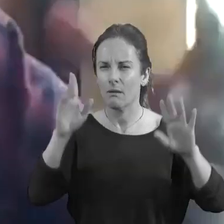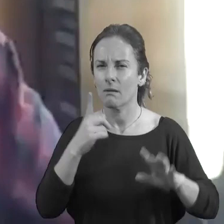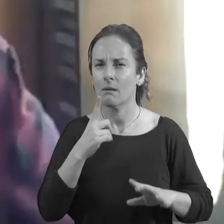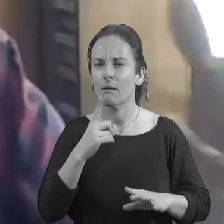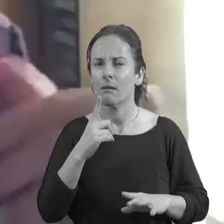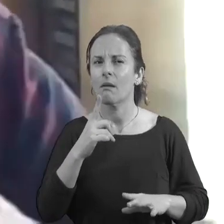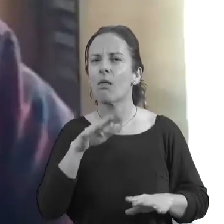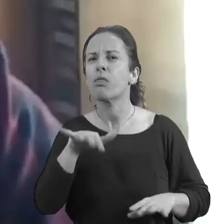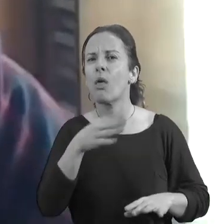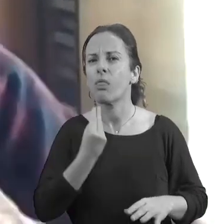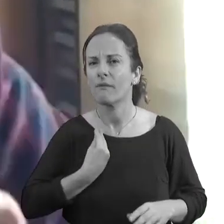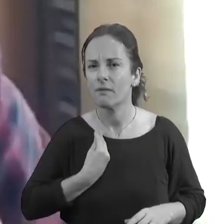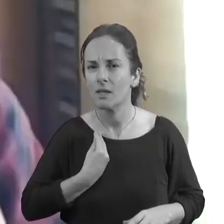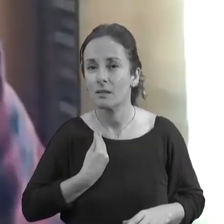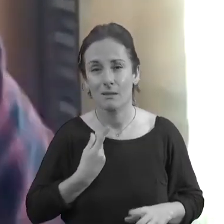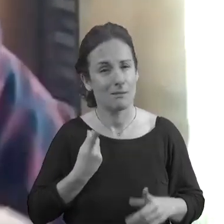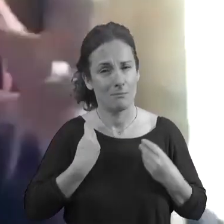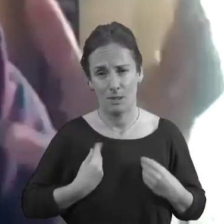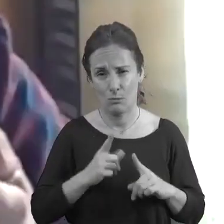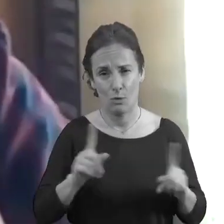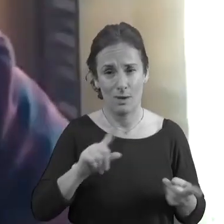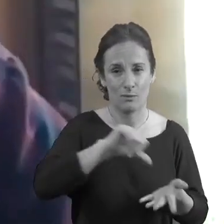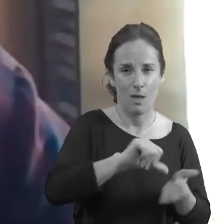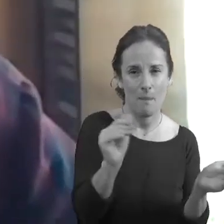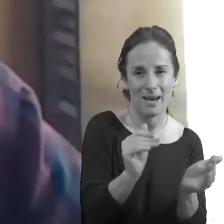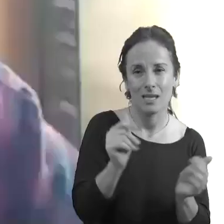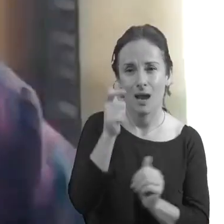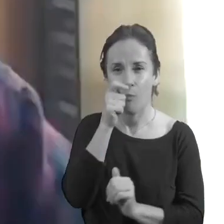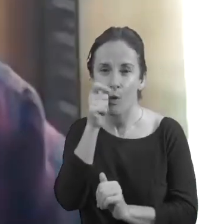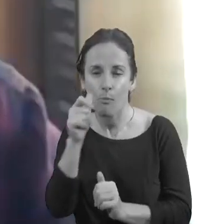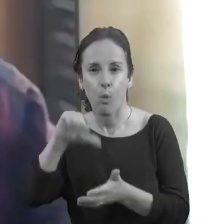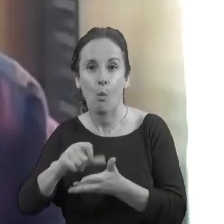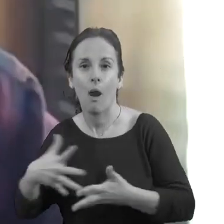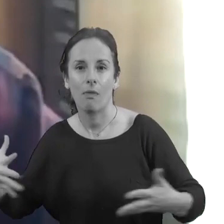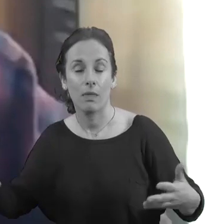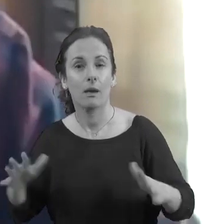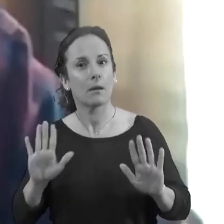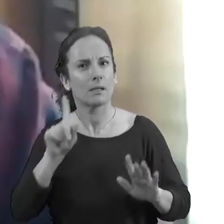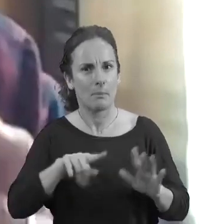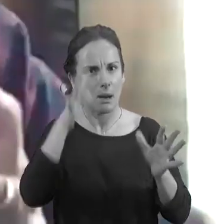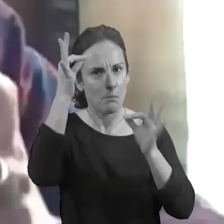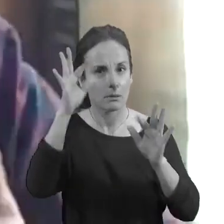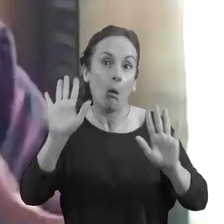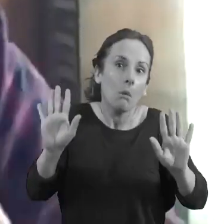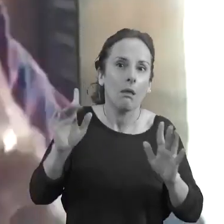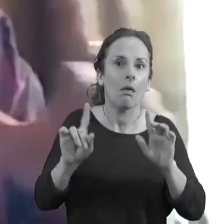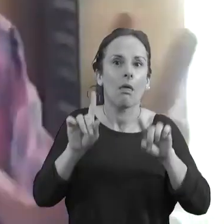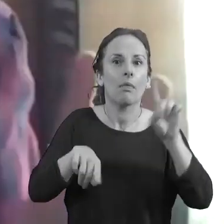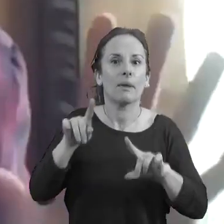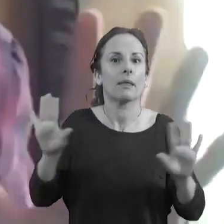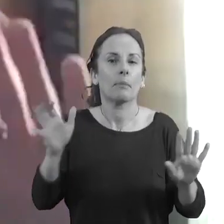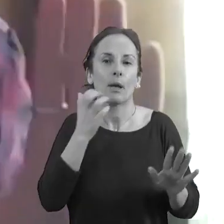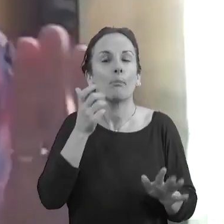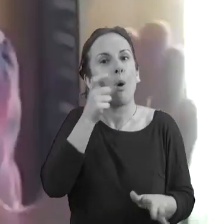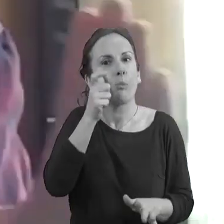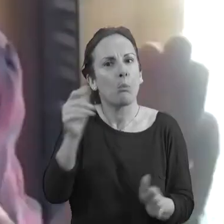ciudad, una ciudad más pequeña, en un pueblo, ¿no? También con matices, porque hay veces que la gente dice, bueno, yo en mi pueblo que tengo mis redes y tal, resulta